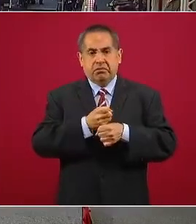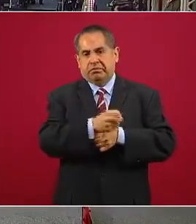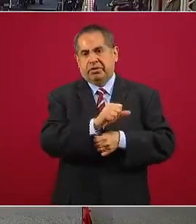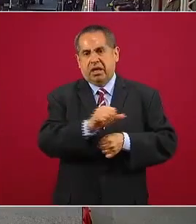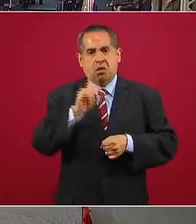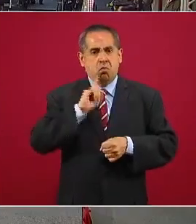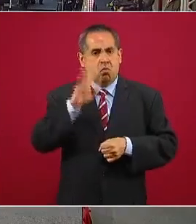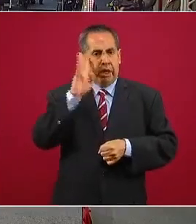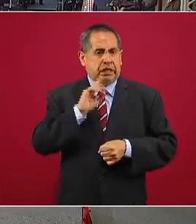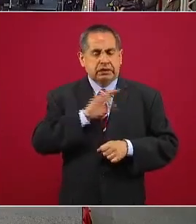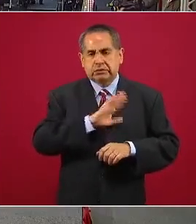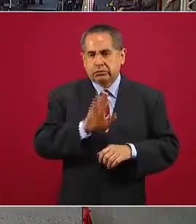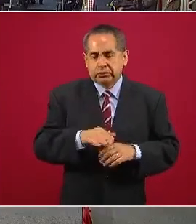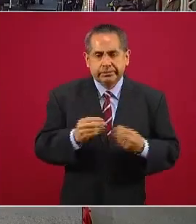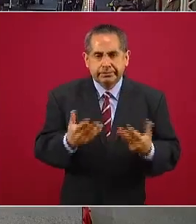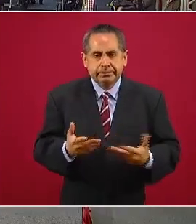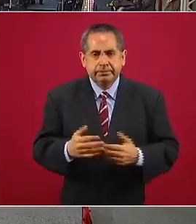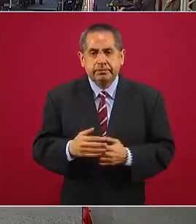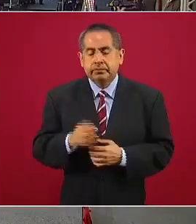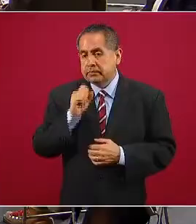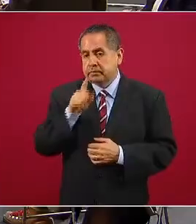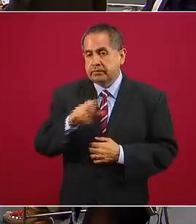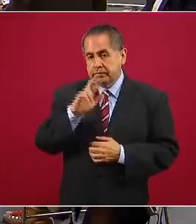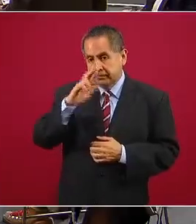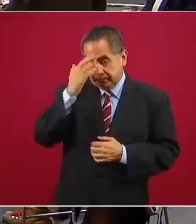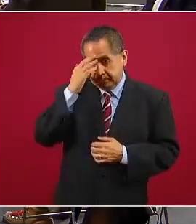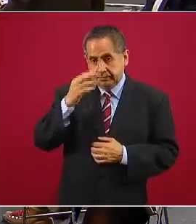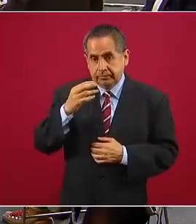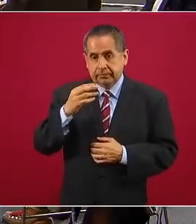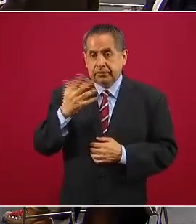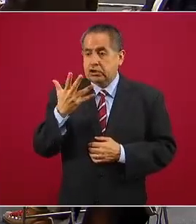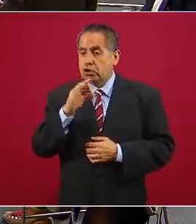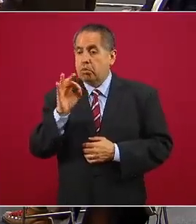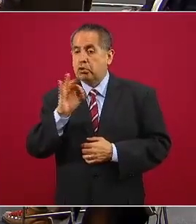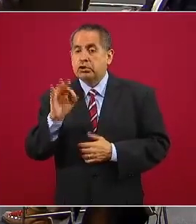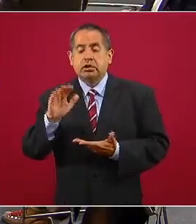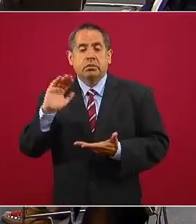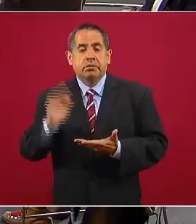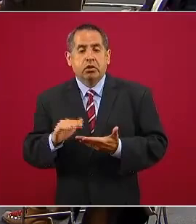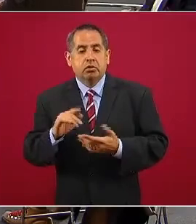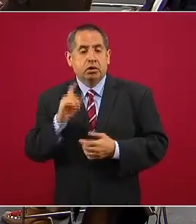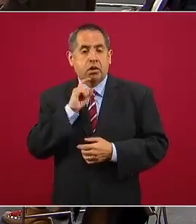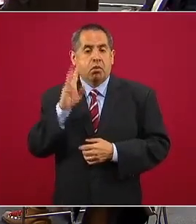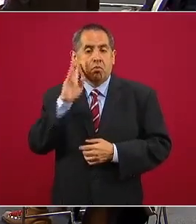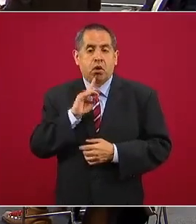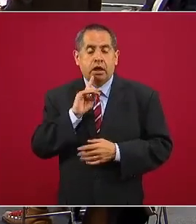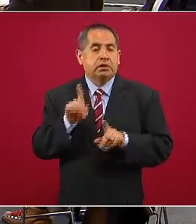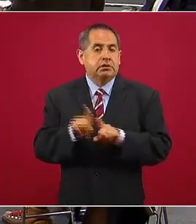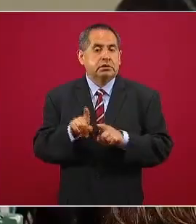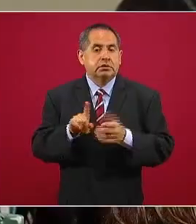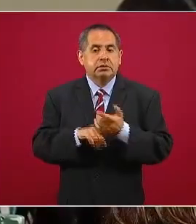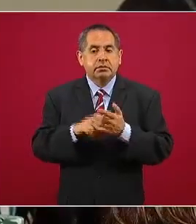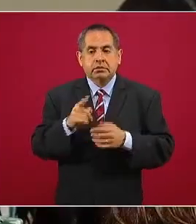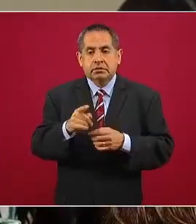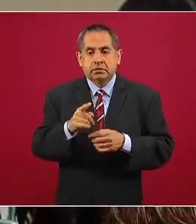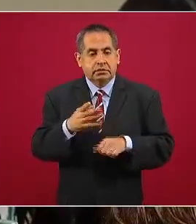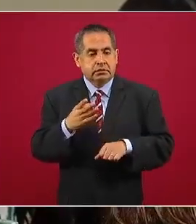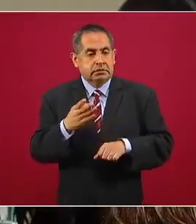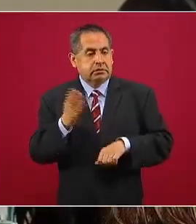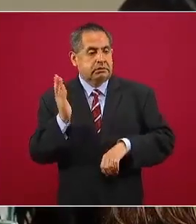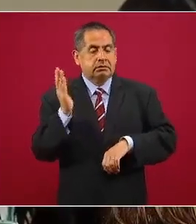también reconociendo que menos de 5% de los casos de feminicidio terminan en una